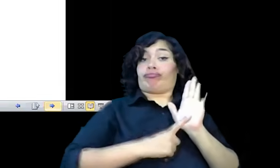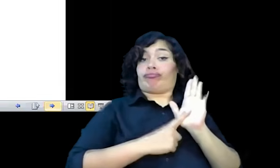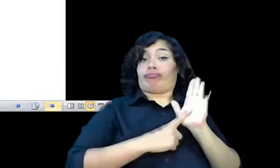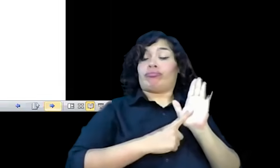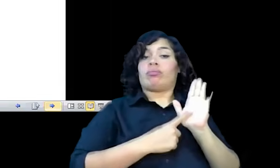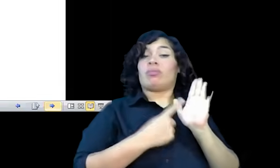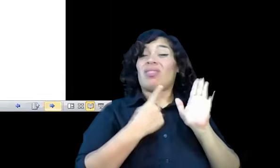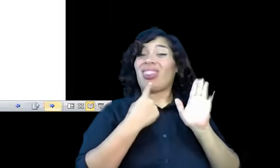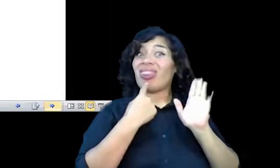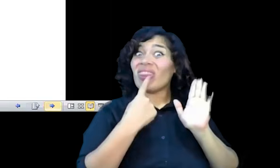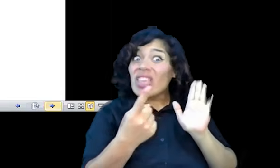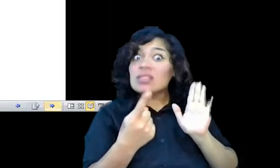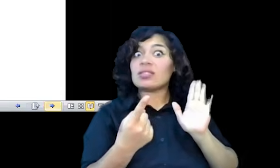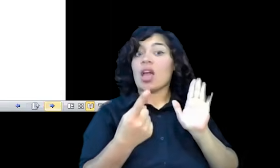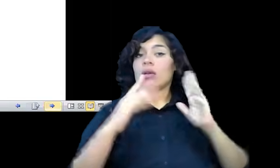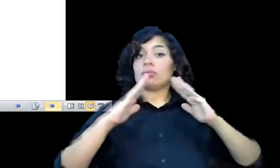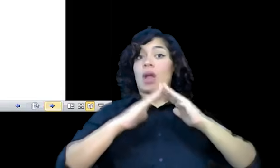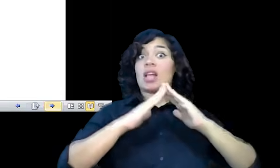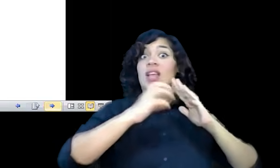como un inmueble rural,